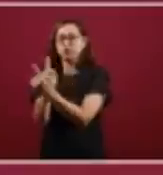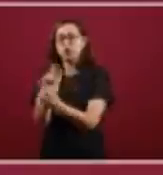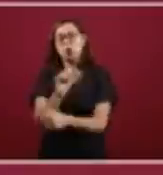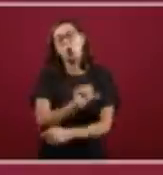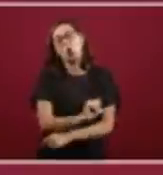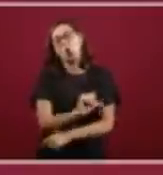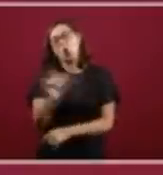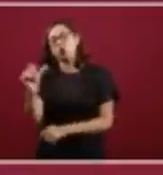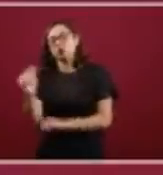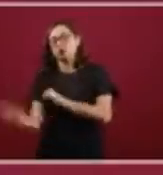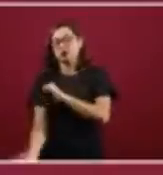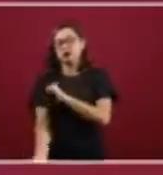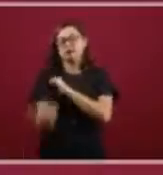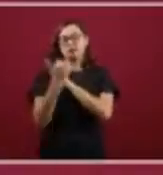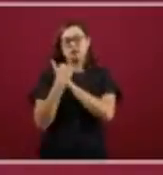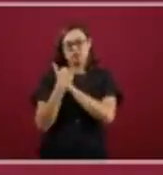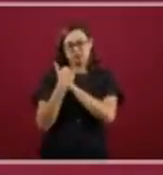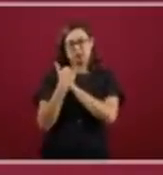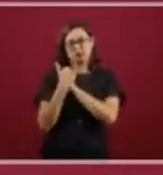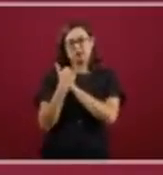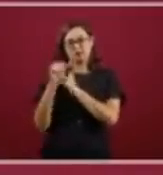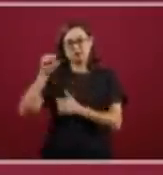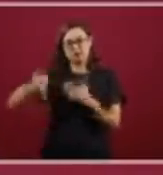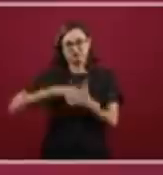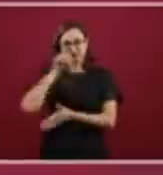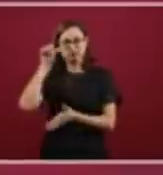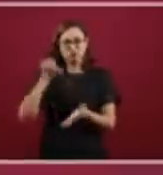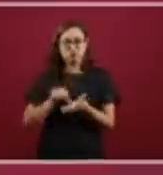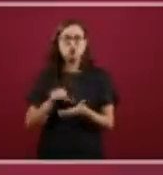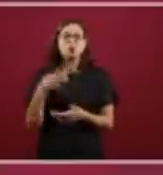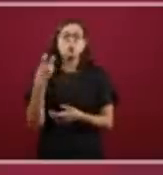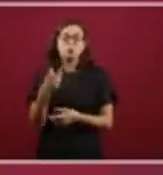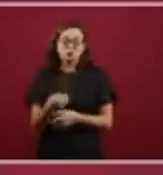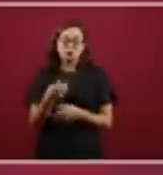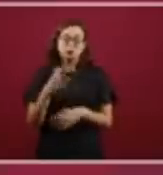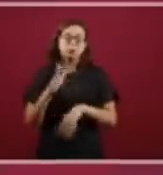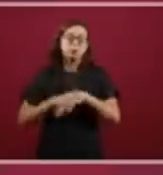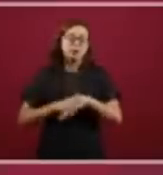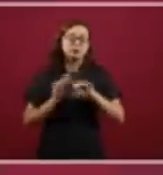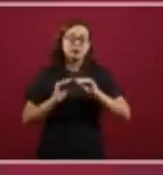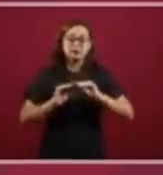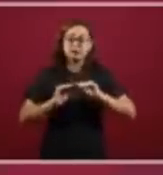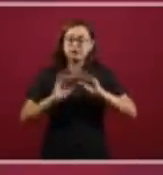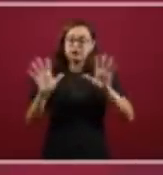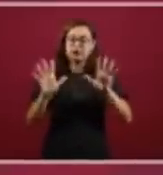IMSS. Entonces, esta es una gran virtud del censo, que nos permite tener